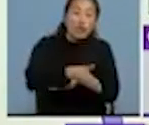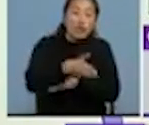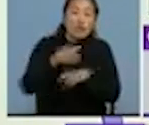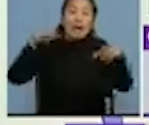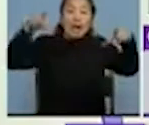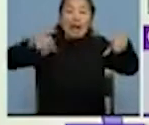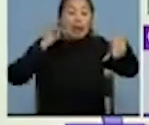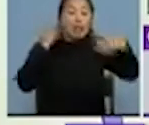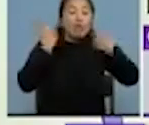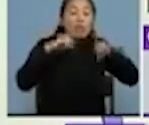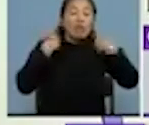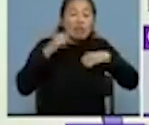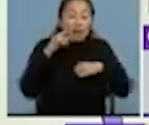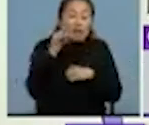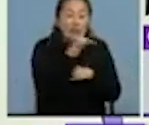zona de entrenamiento.